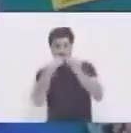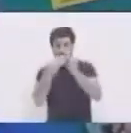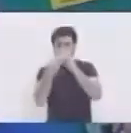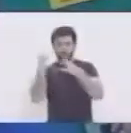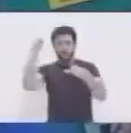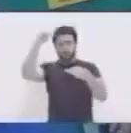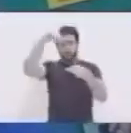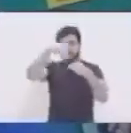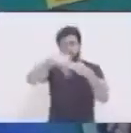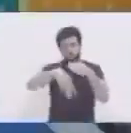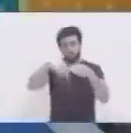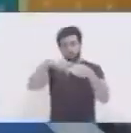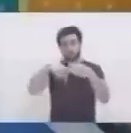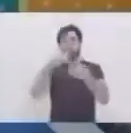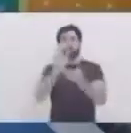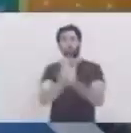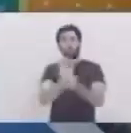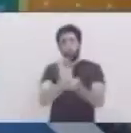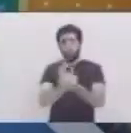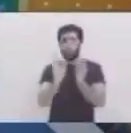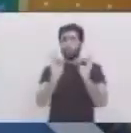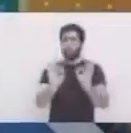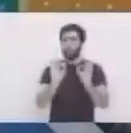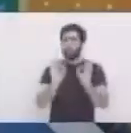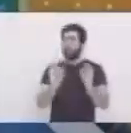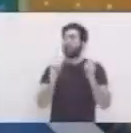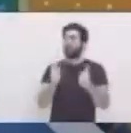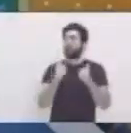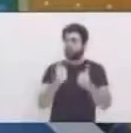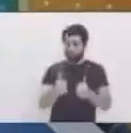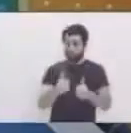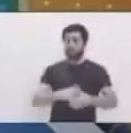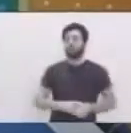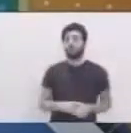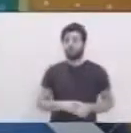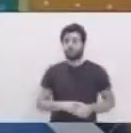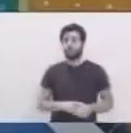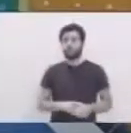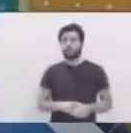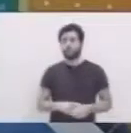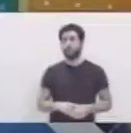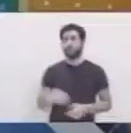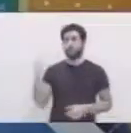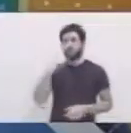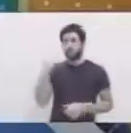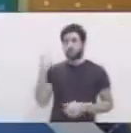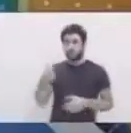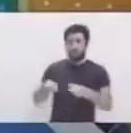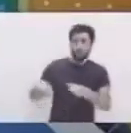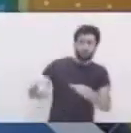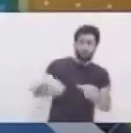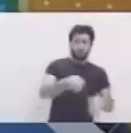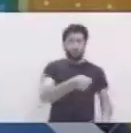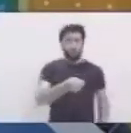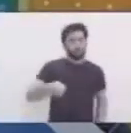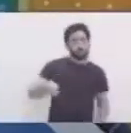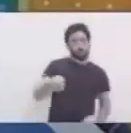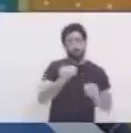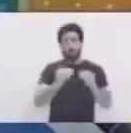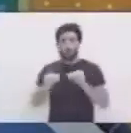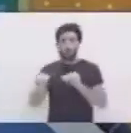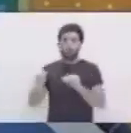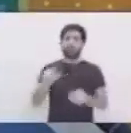bien guardadito, muy bien, excelente, muy bien. Yo muevo la bolsa mágica y ustedes me